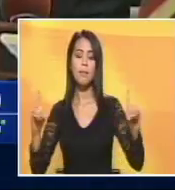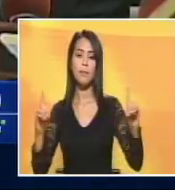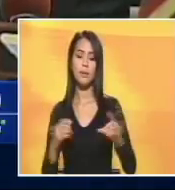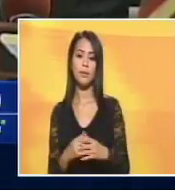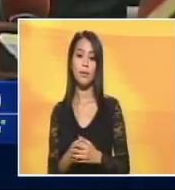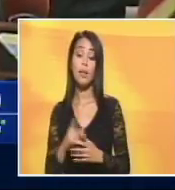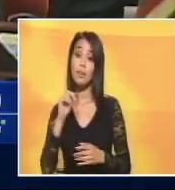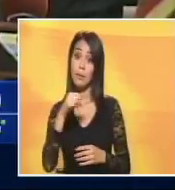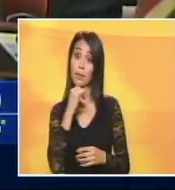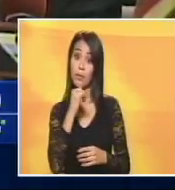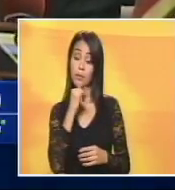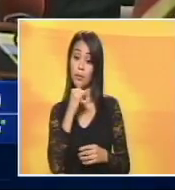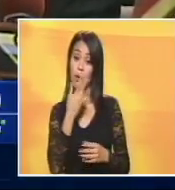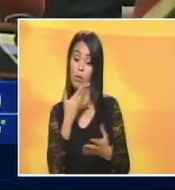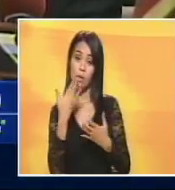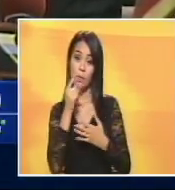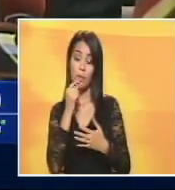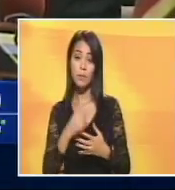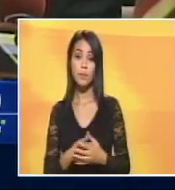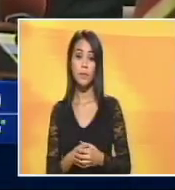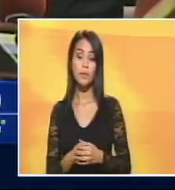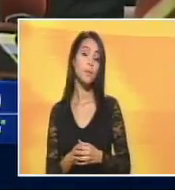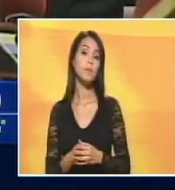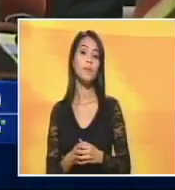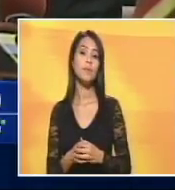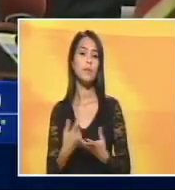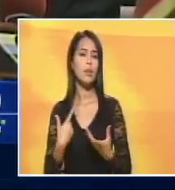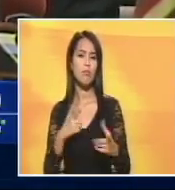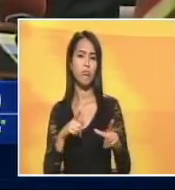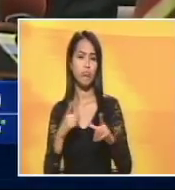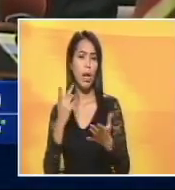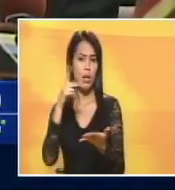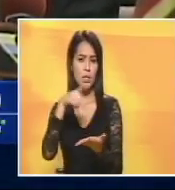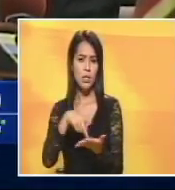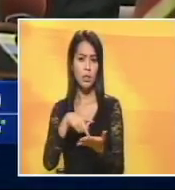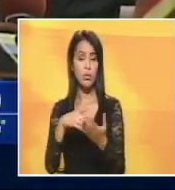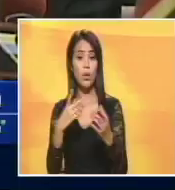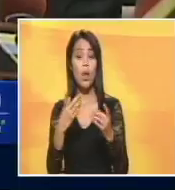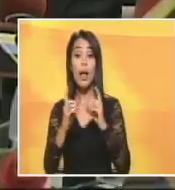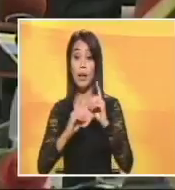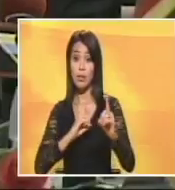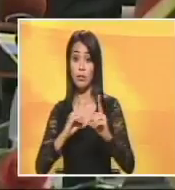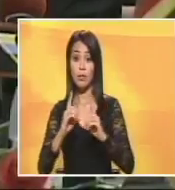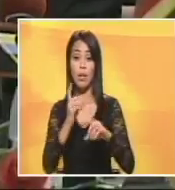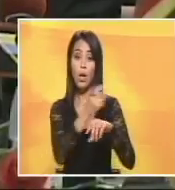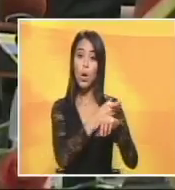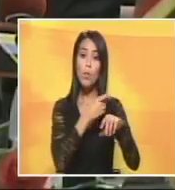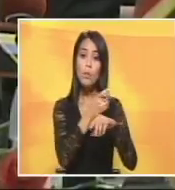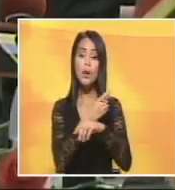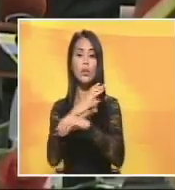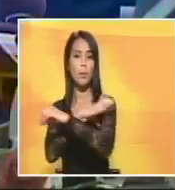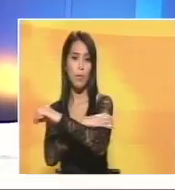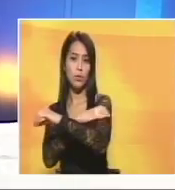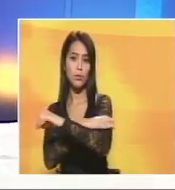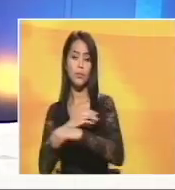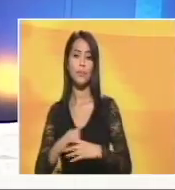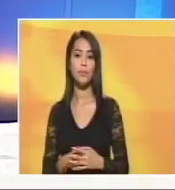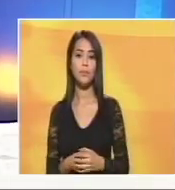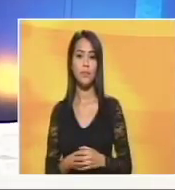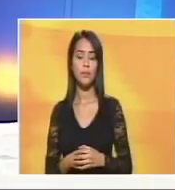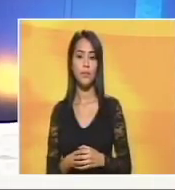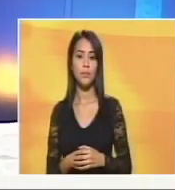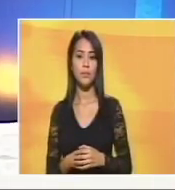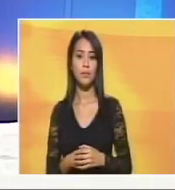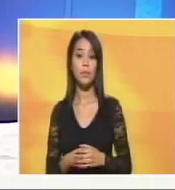Valero instó en que el contenido económico debe estar presente en las conversaciones entre gobierno y oposición.